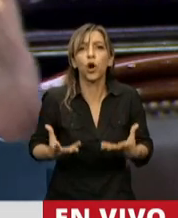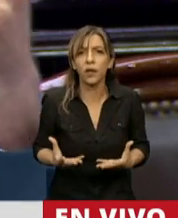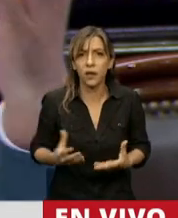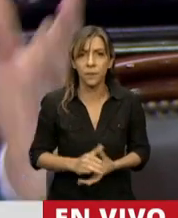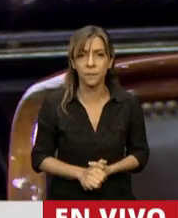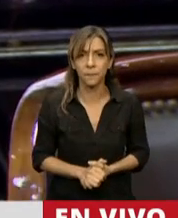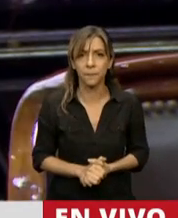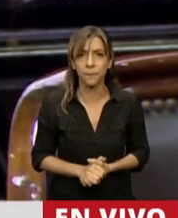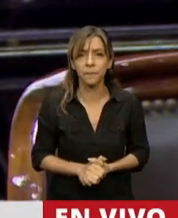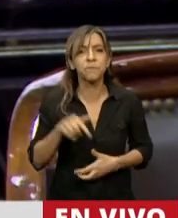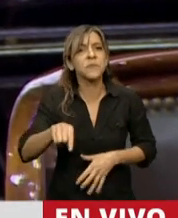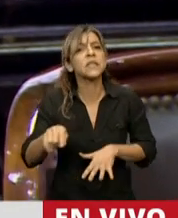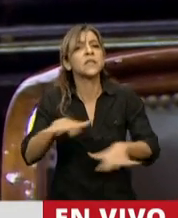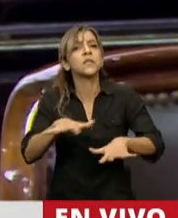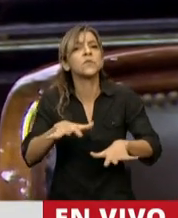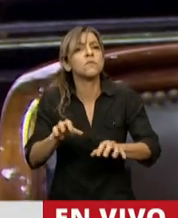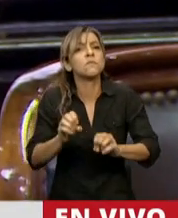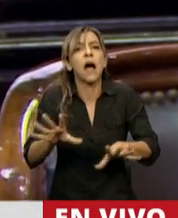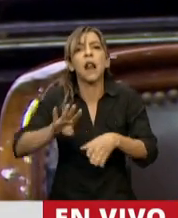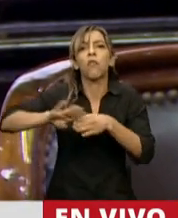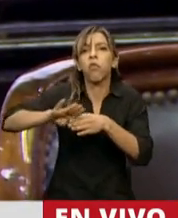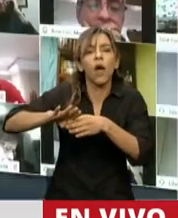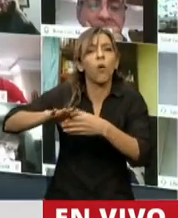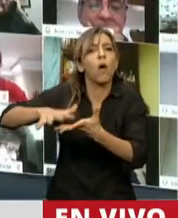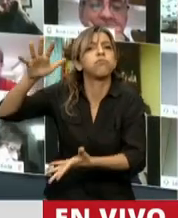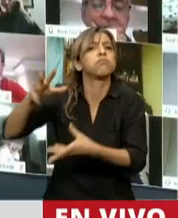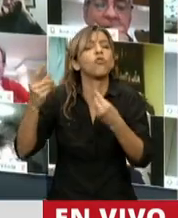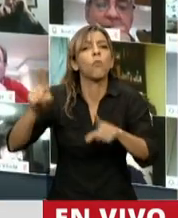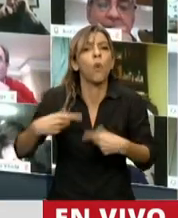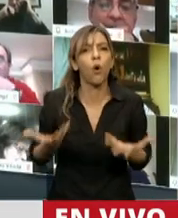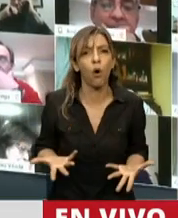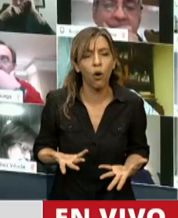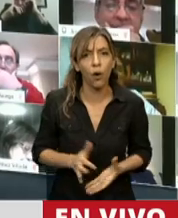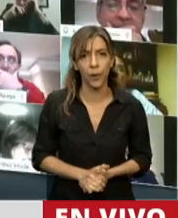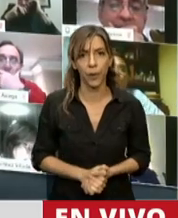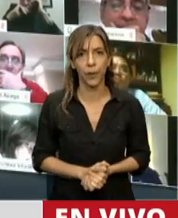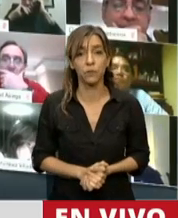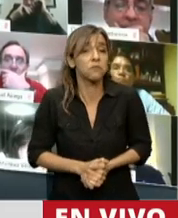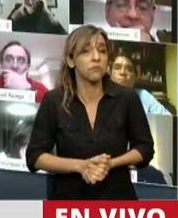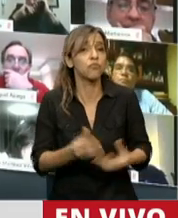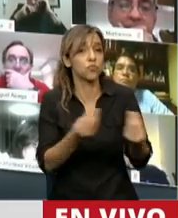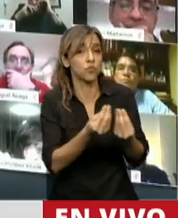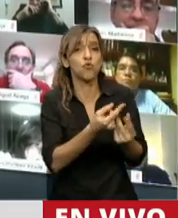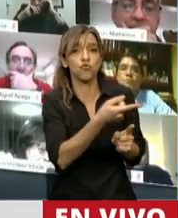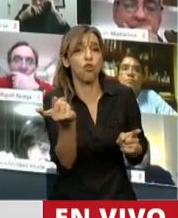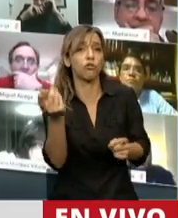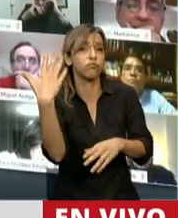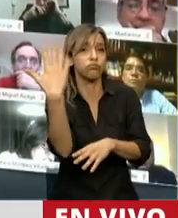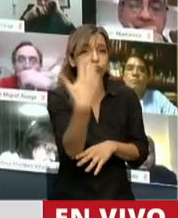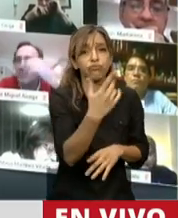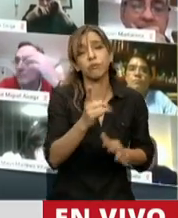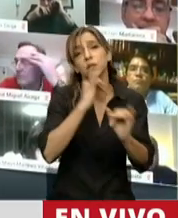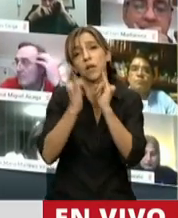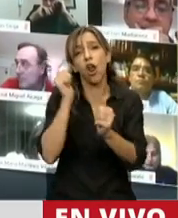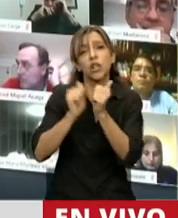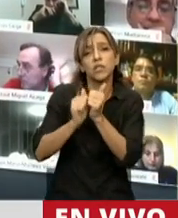Por qué sucede esta crisis de deuda. Acá se han dicho muchas cosas. Que en realidad esto es un